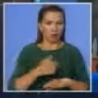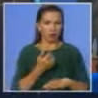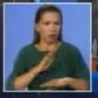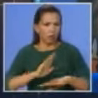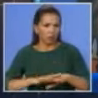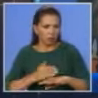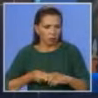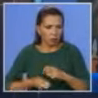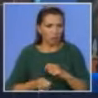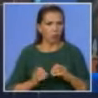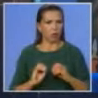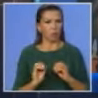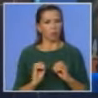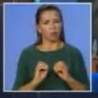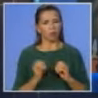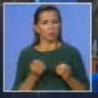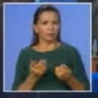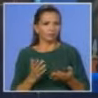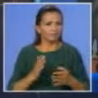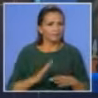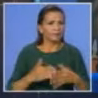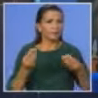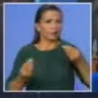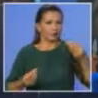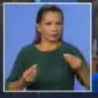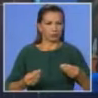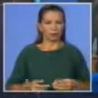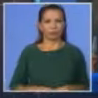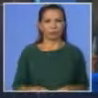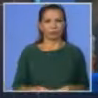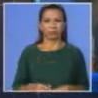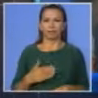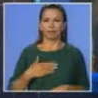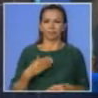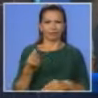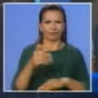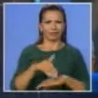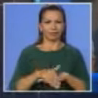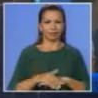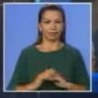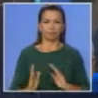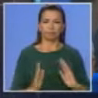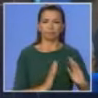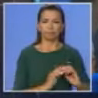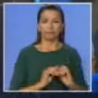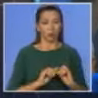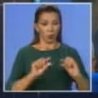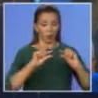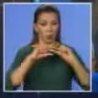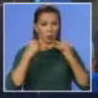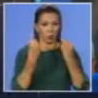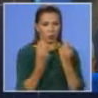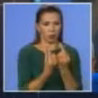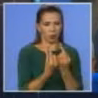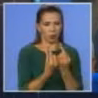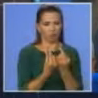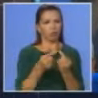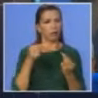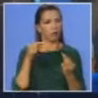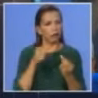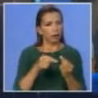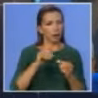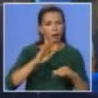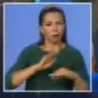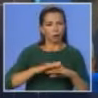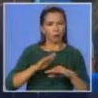¿qué tal? ¿Cómo estás? Buenas tardes. Muy bien, Gisela, buenas tardes, televidentes, amigos. En otro caso cayó la presunta banda que estaría implicada en el crimen